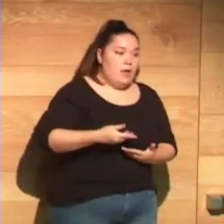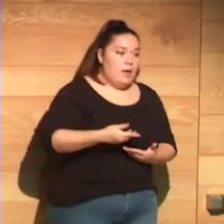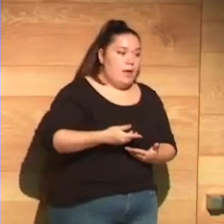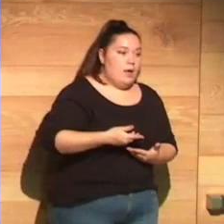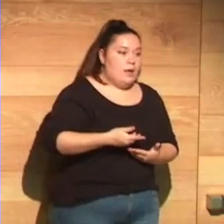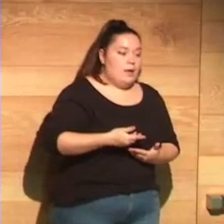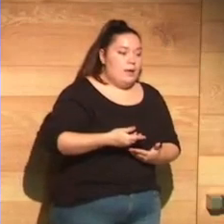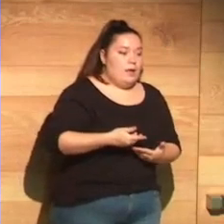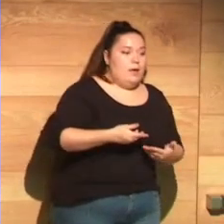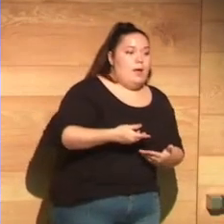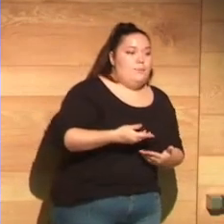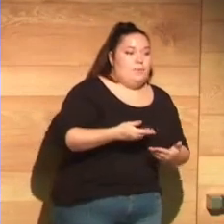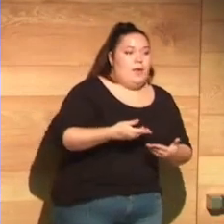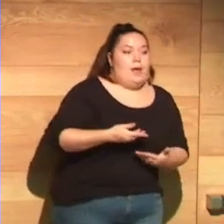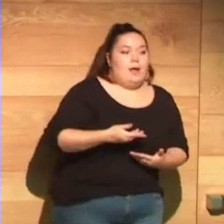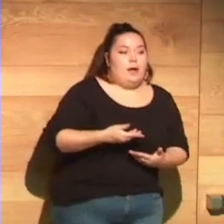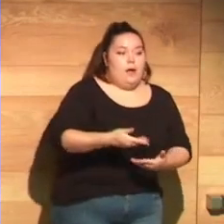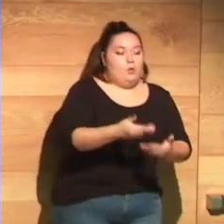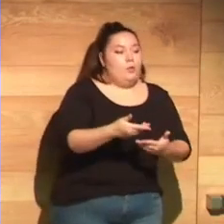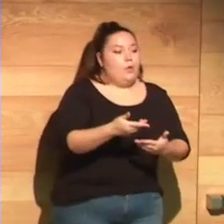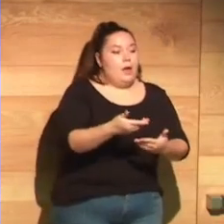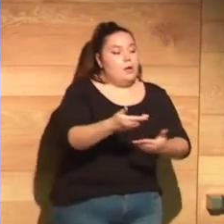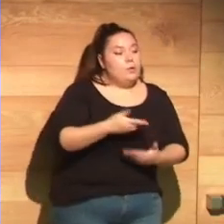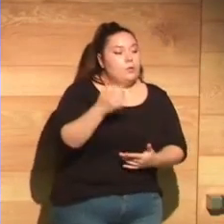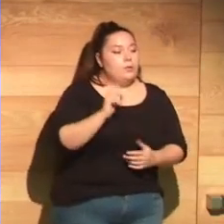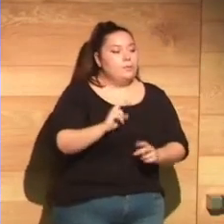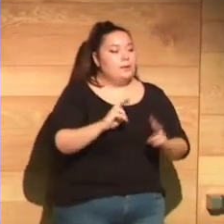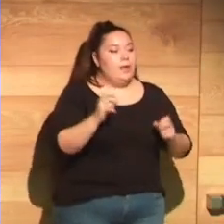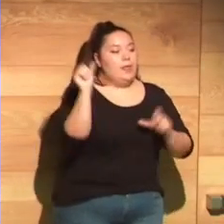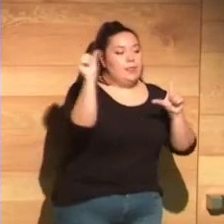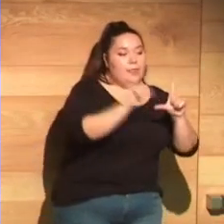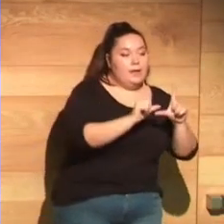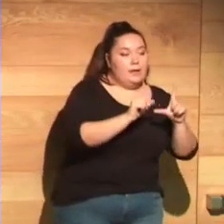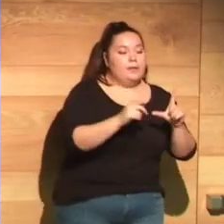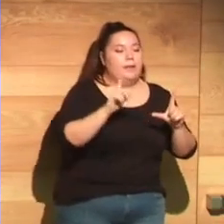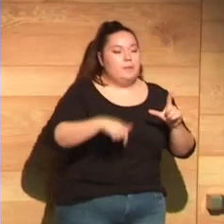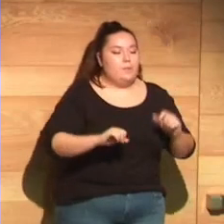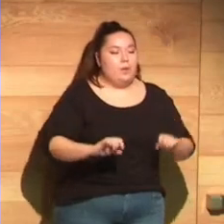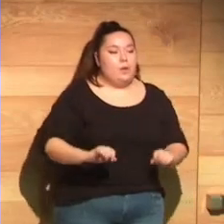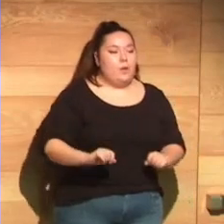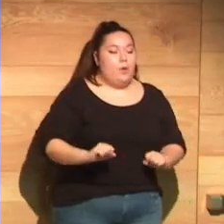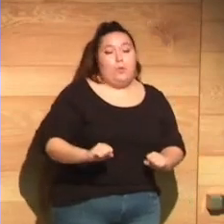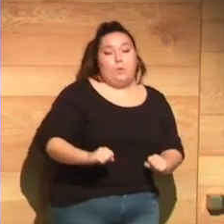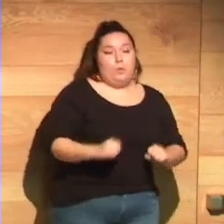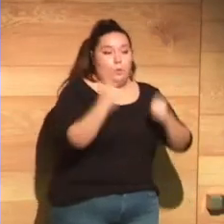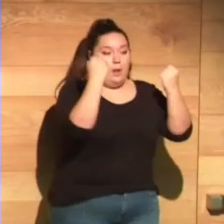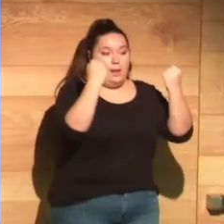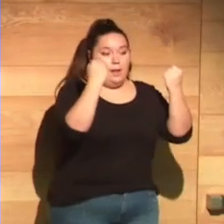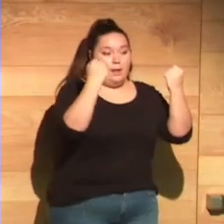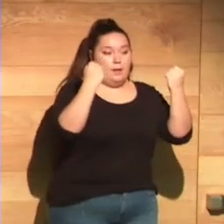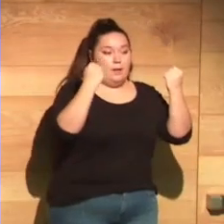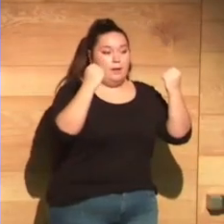como muchísimo, le ayudó a que entrara en el mundo del cine. Hay una parte también cuando